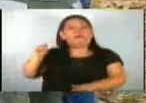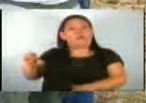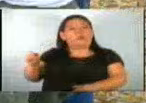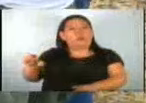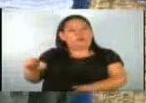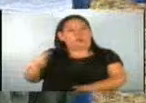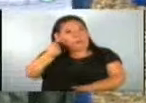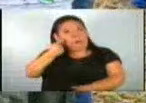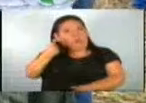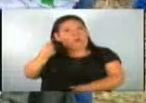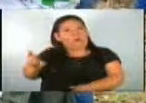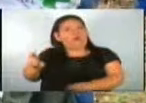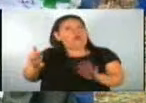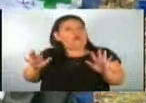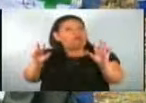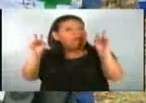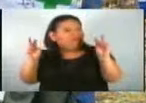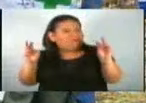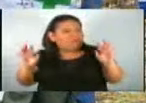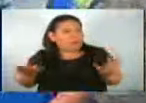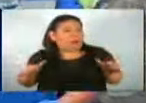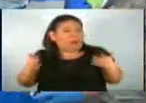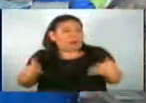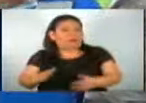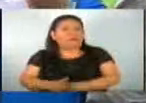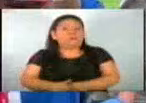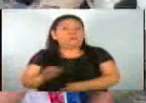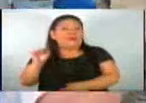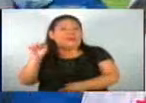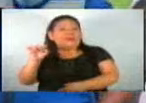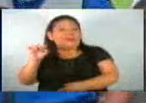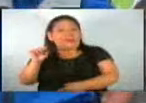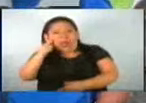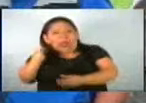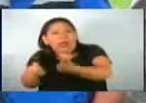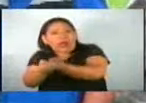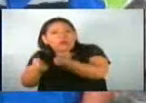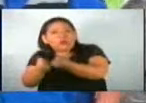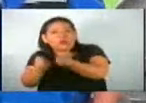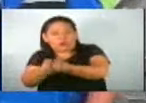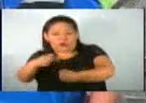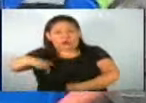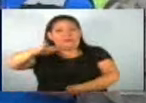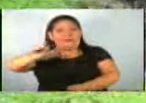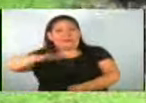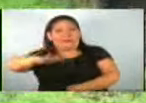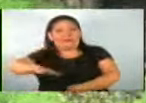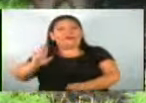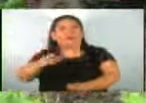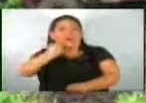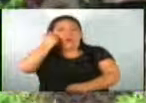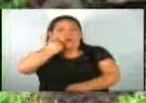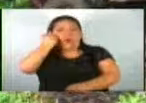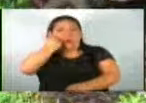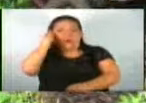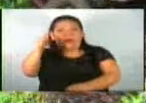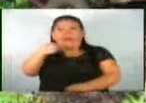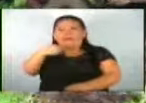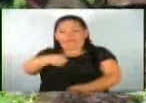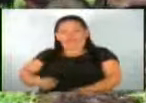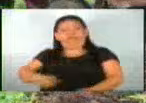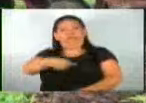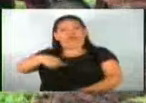amigo televidente, en pantalla corresponden precisamente a este rescate en horas de la tarde. Ahí, comando de